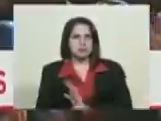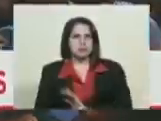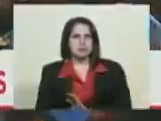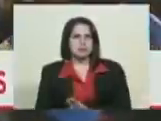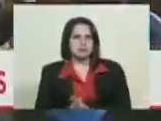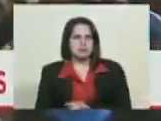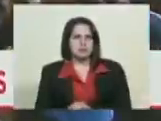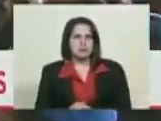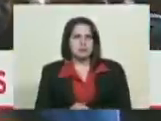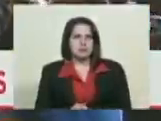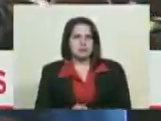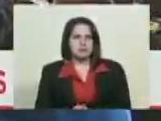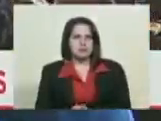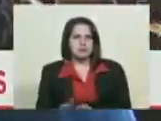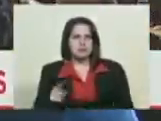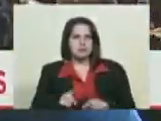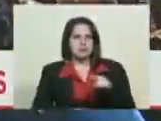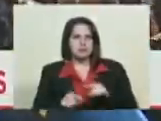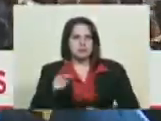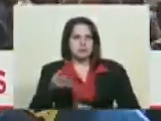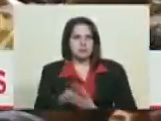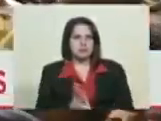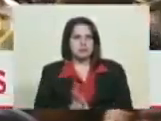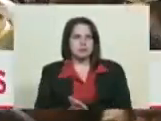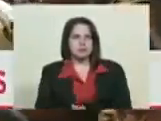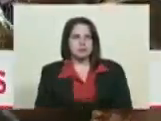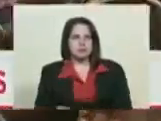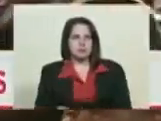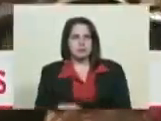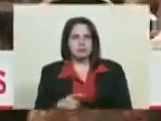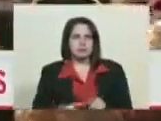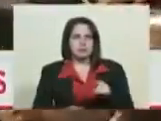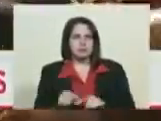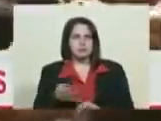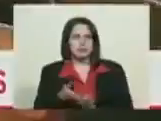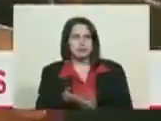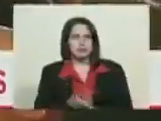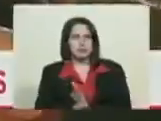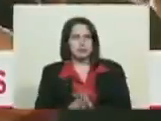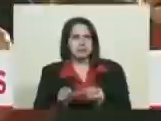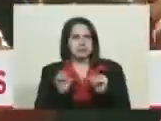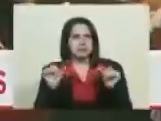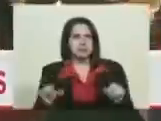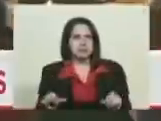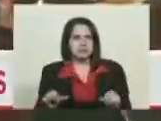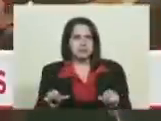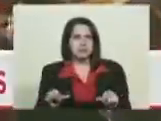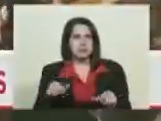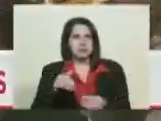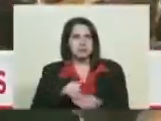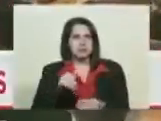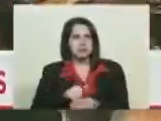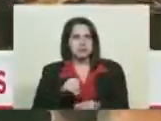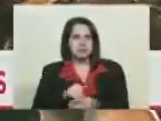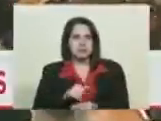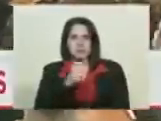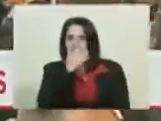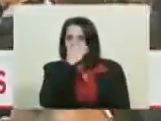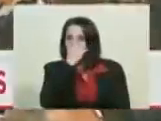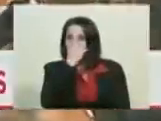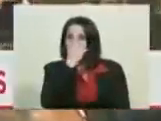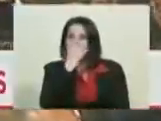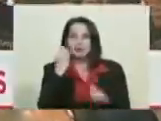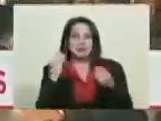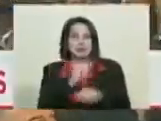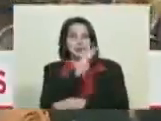papel decisivo en la democracia, en la paz, en el sistema electoral, por proteger